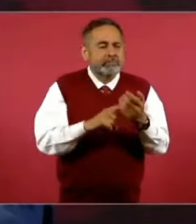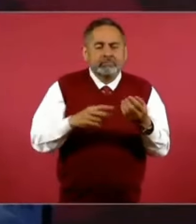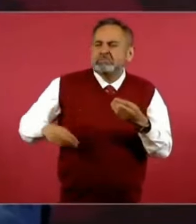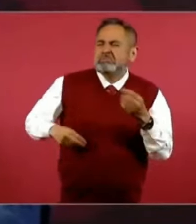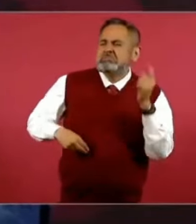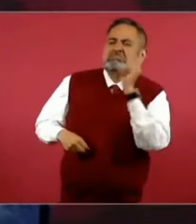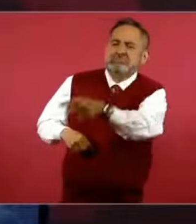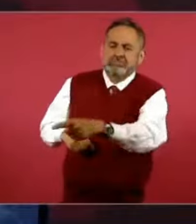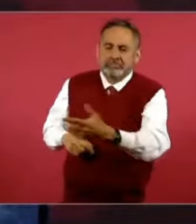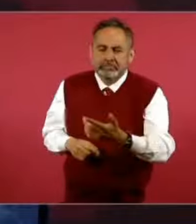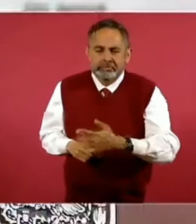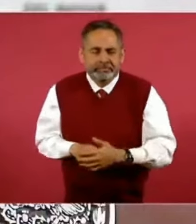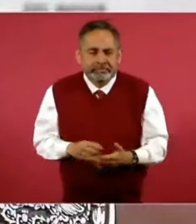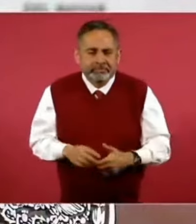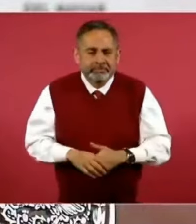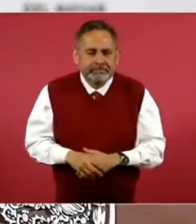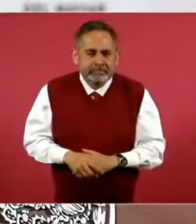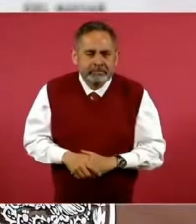el...?